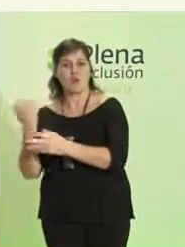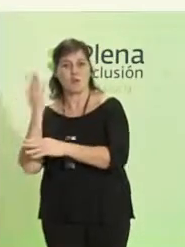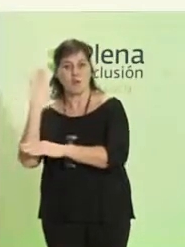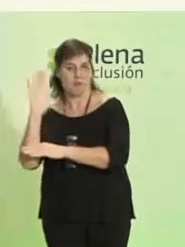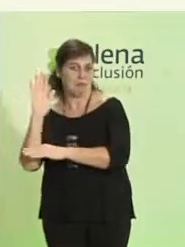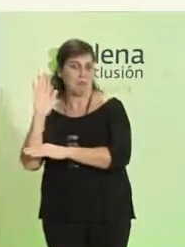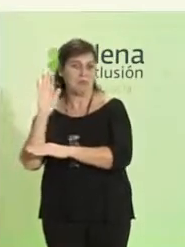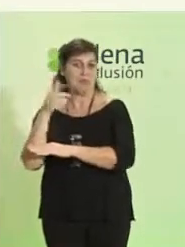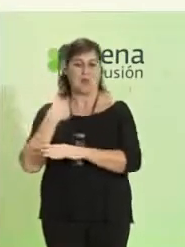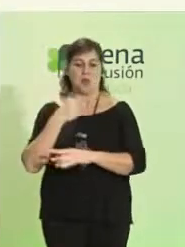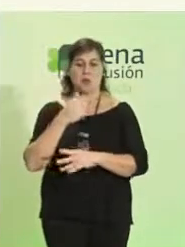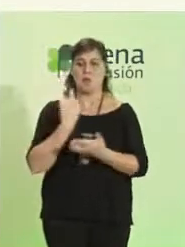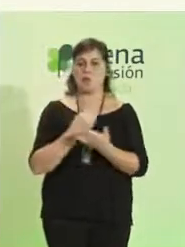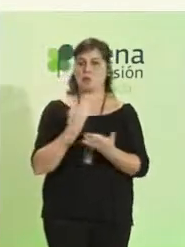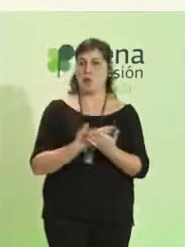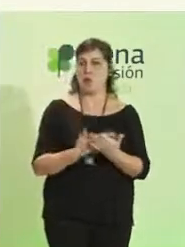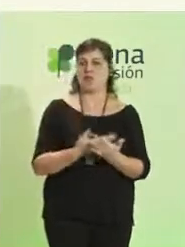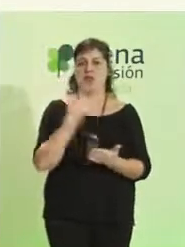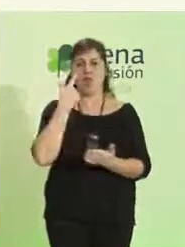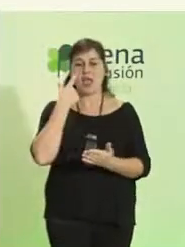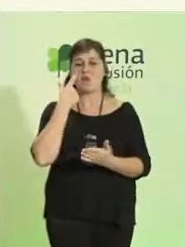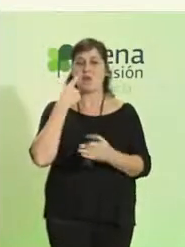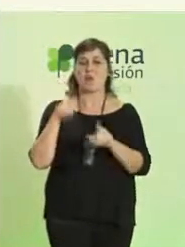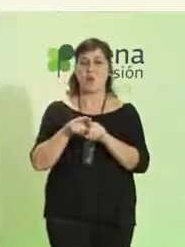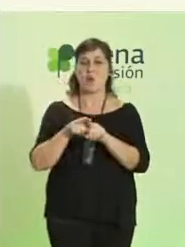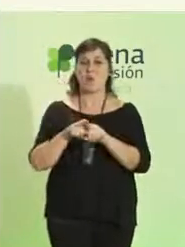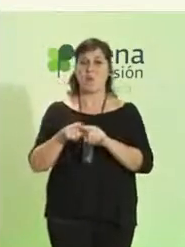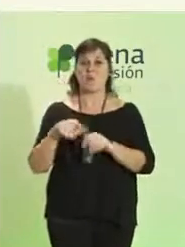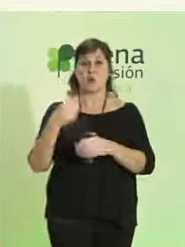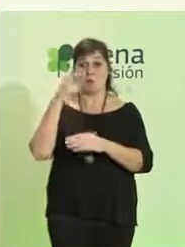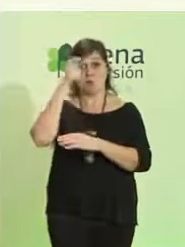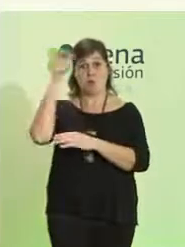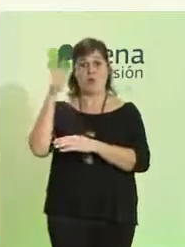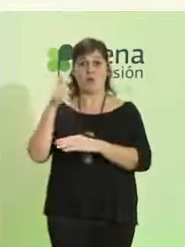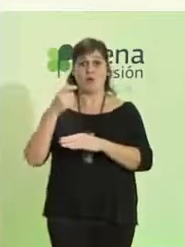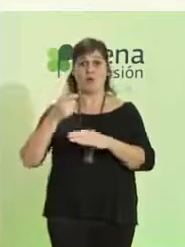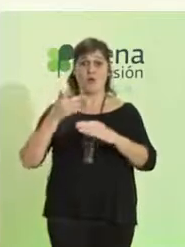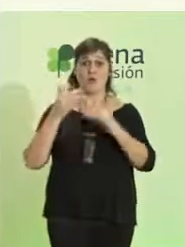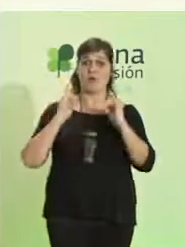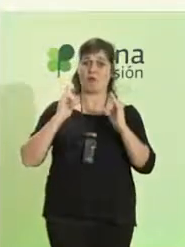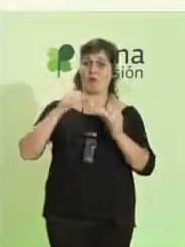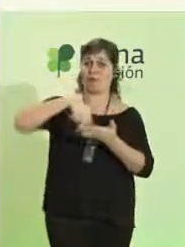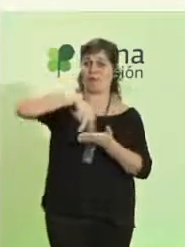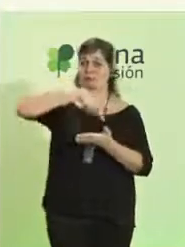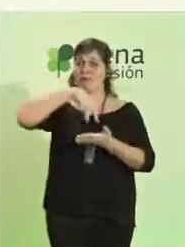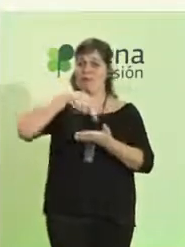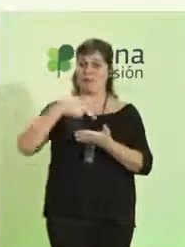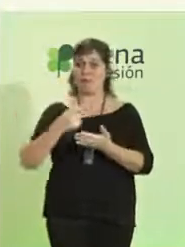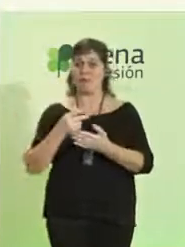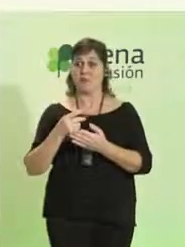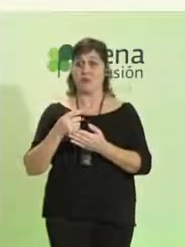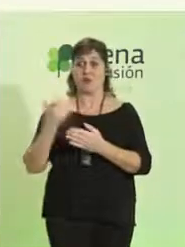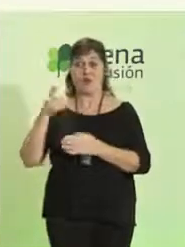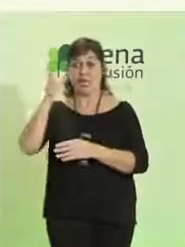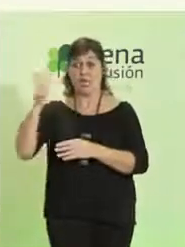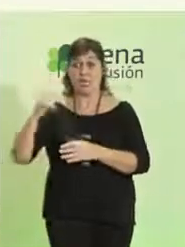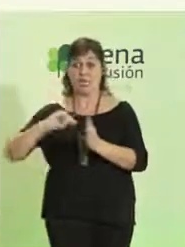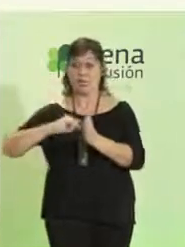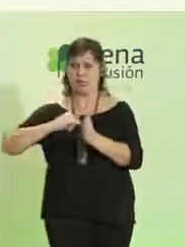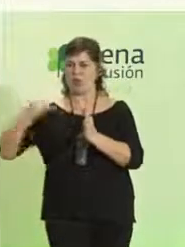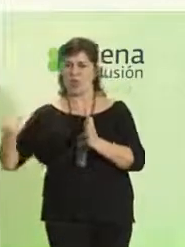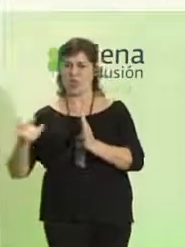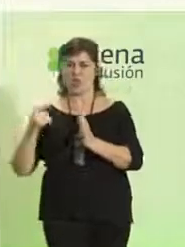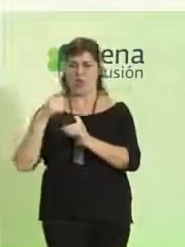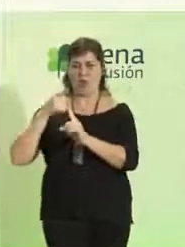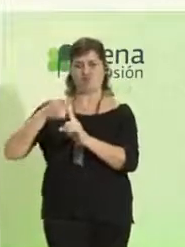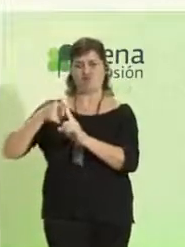durante todo el evento, todo el congreso, una verbena de pueblo en la plaza. Y montamos, pues de repente estaba la gente haciendo tecnología con Big Data, con no sé qué taller,